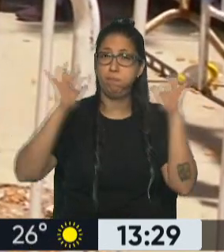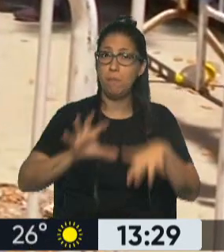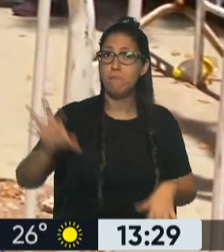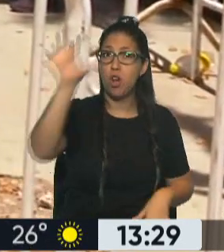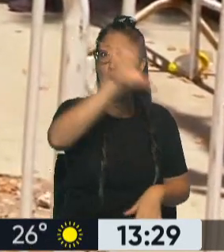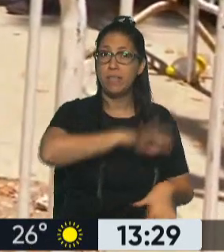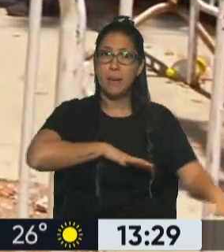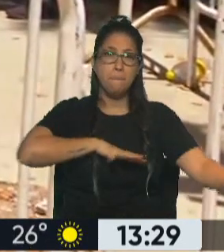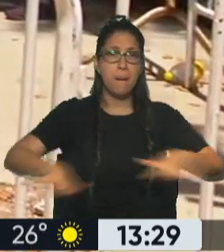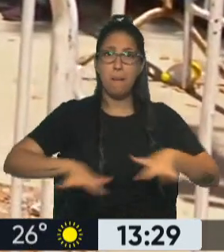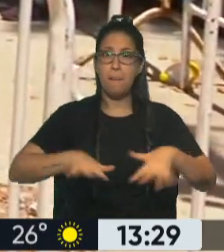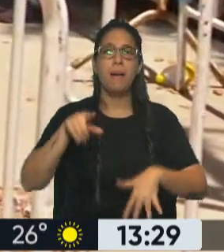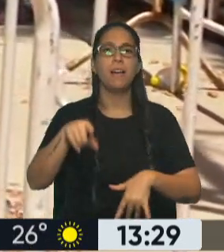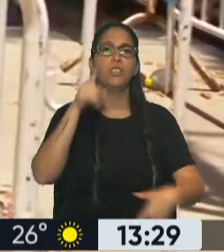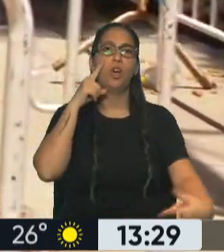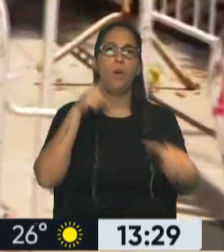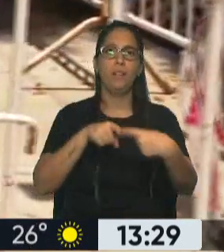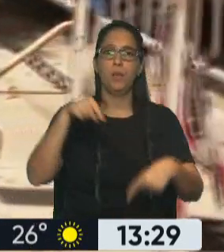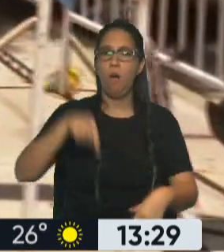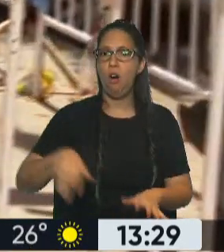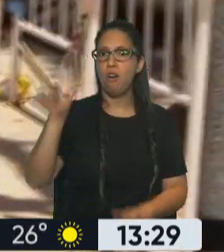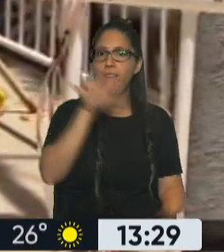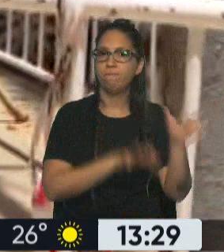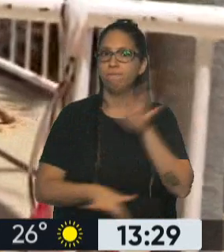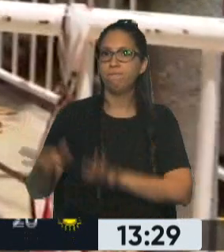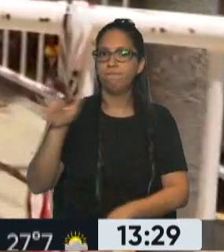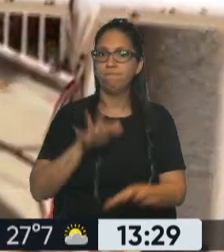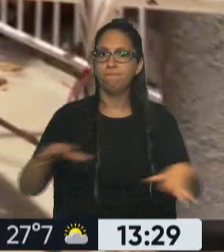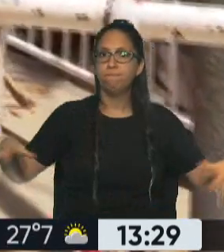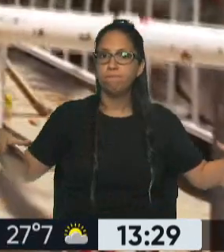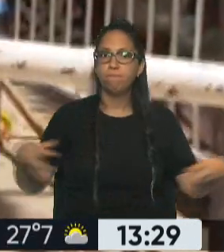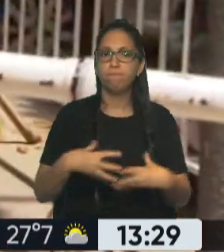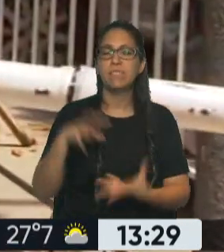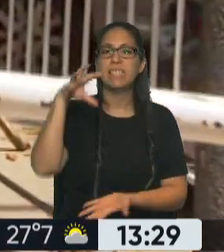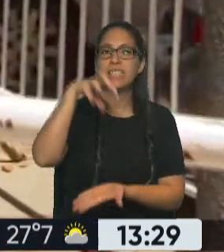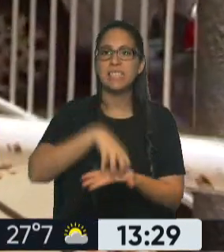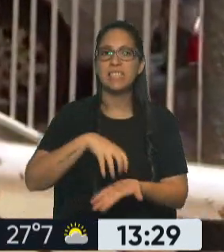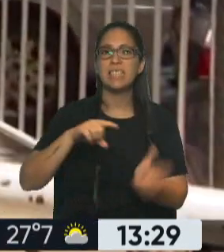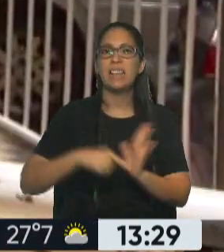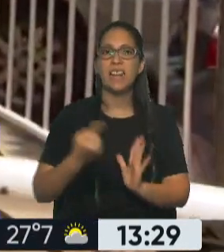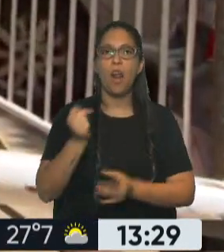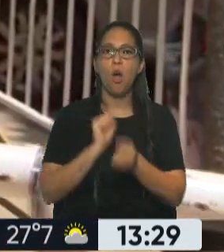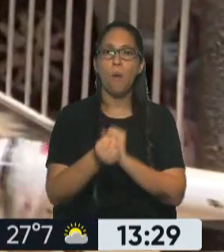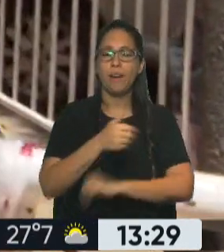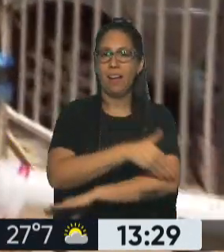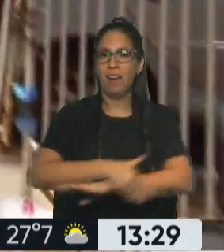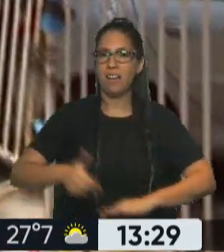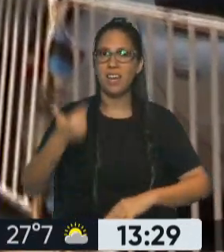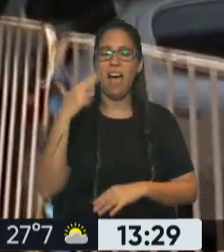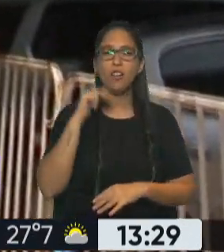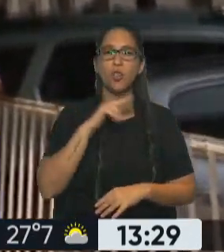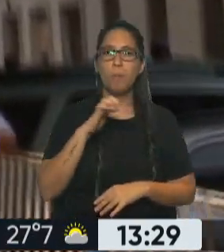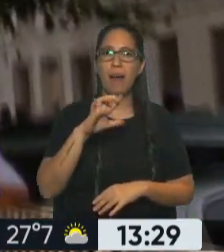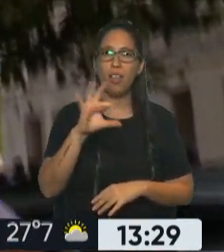provincias. Ese es el objetivo que se está trabajando en este momento en la Central Obrera de aquí, de Asopardo al 800.